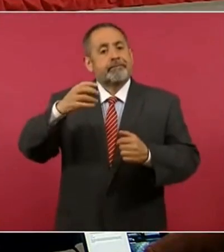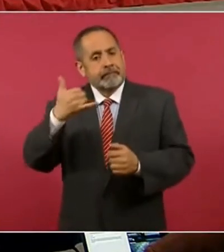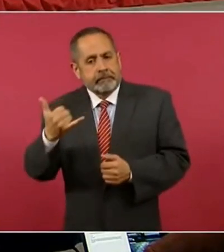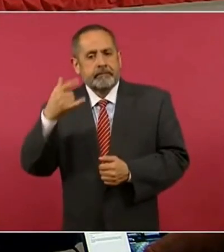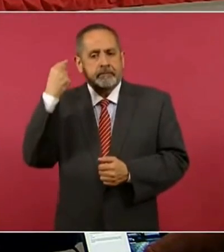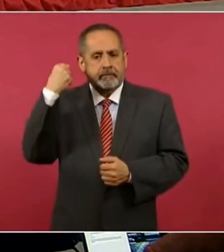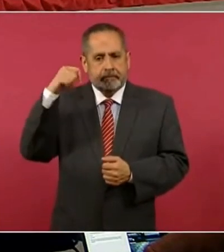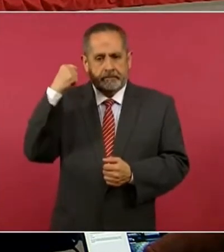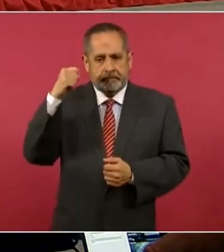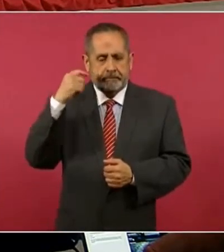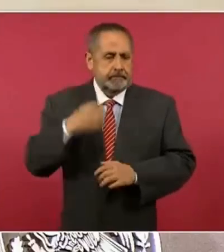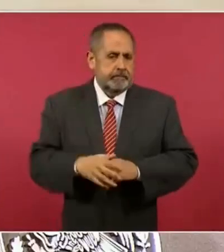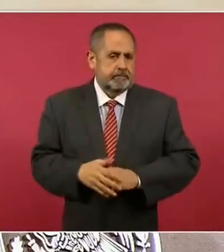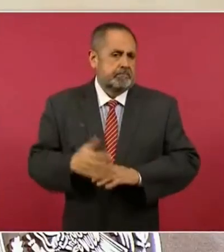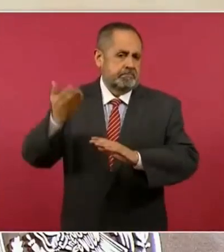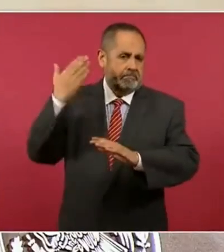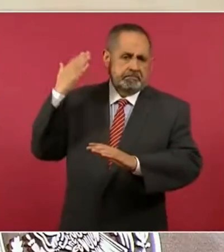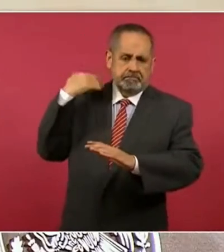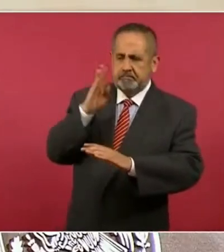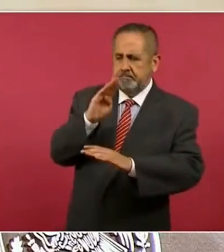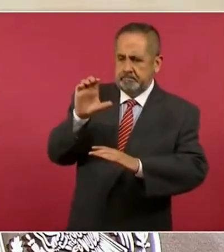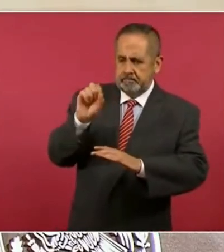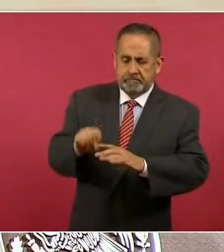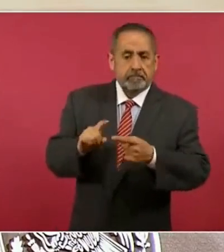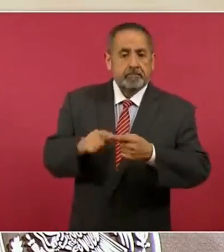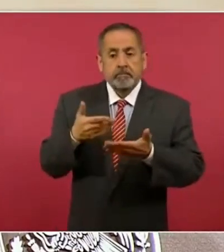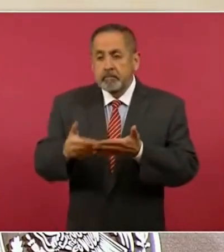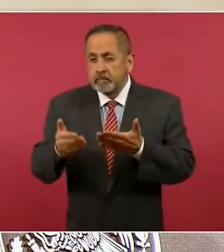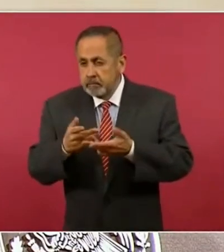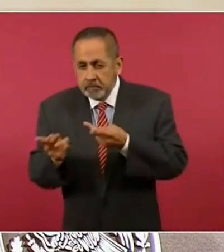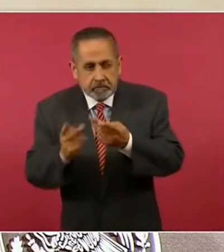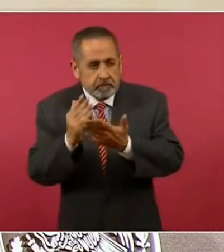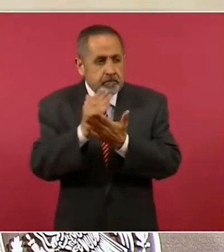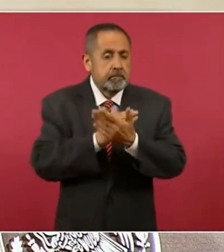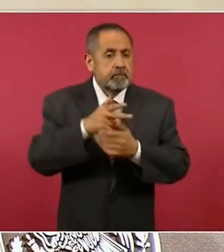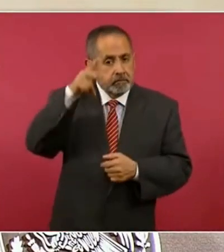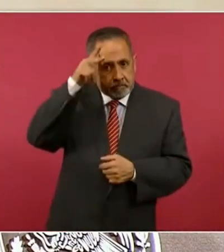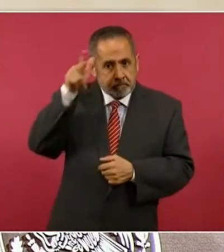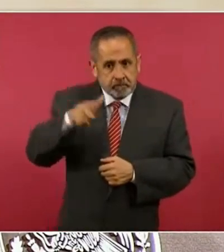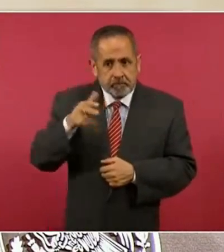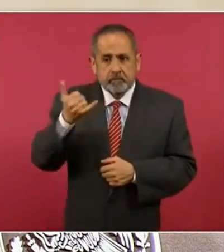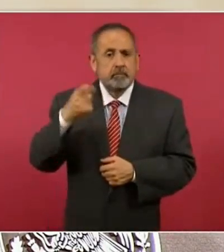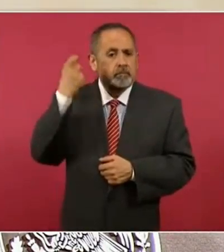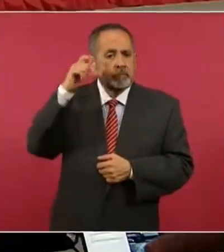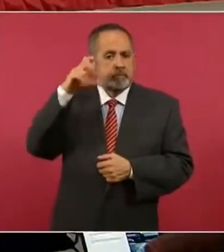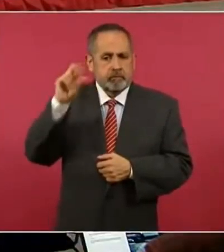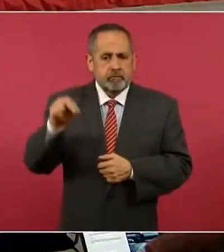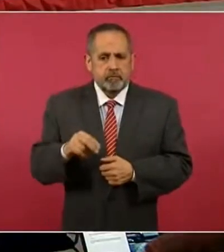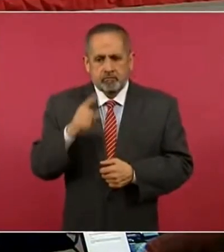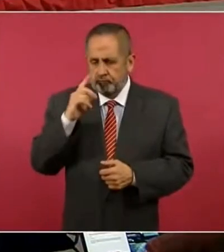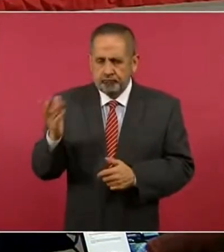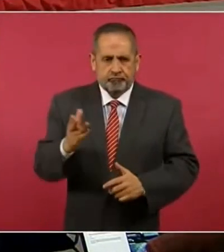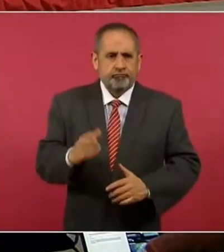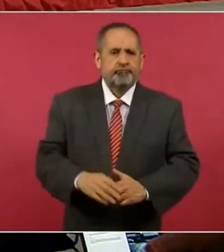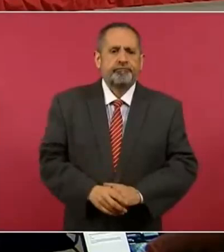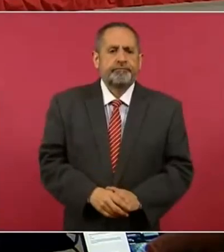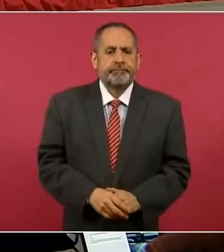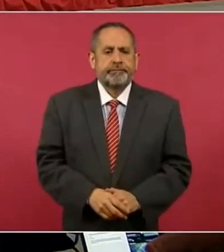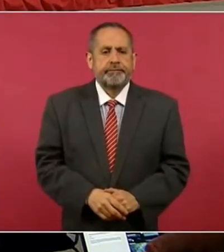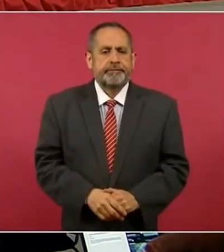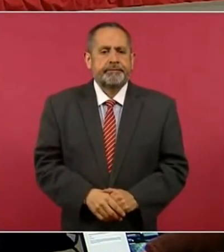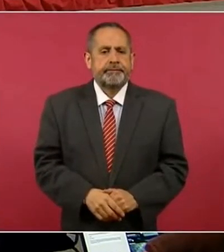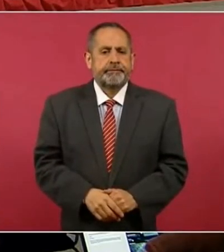los levantamientos en los estados de Hidalgo y de Quintana Roo. Si podemos pasar la